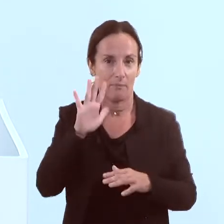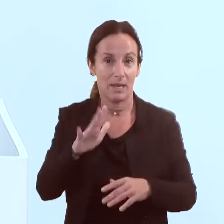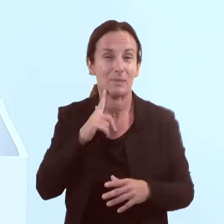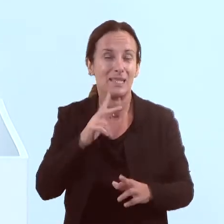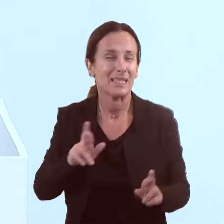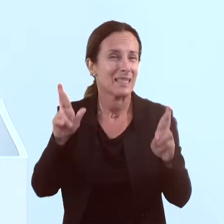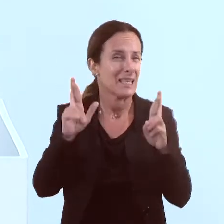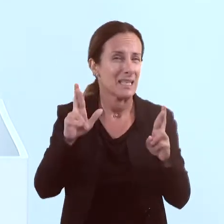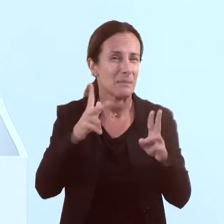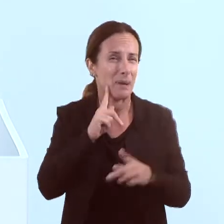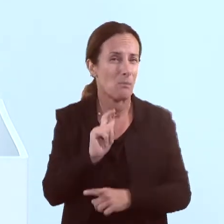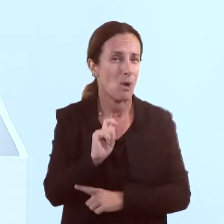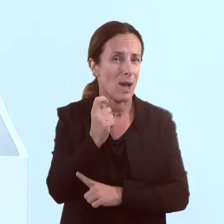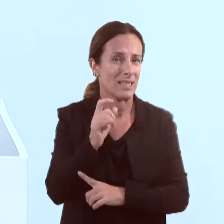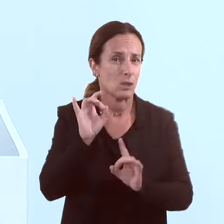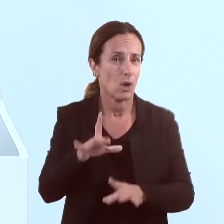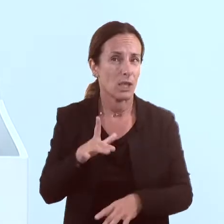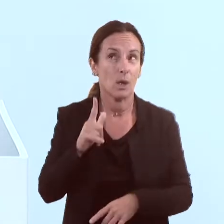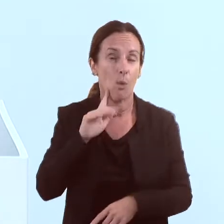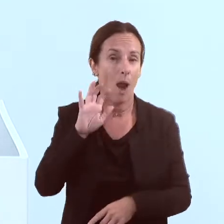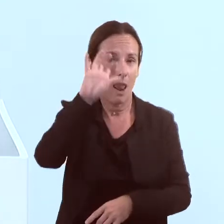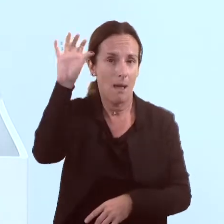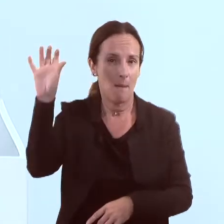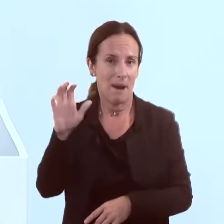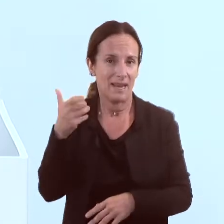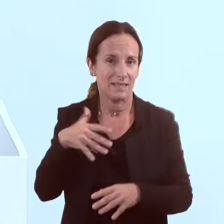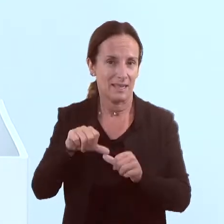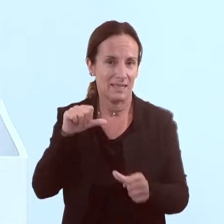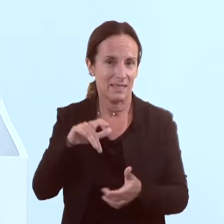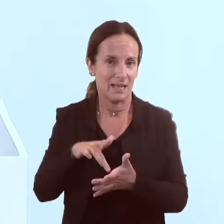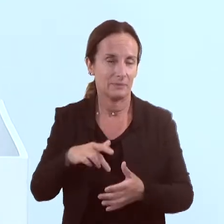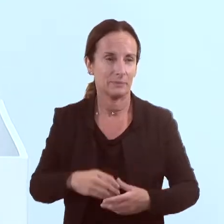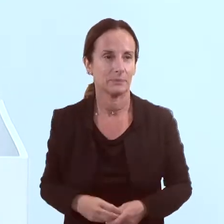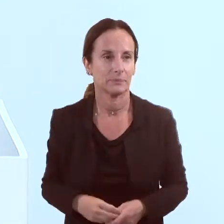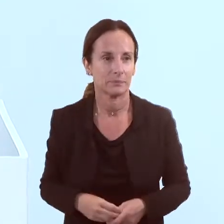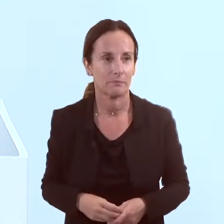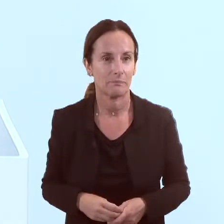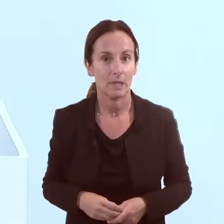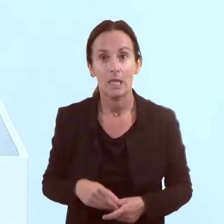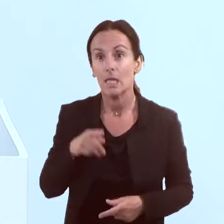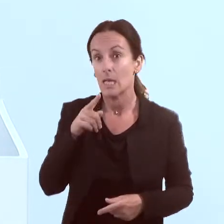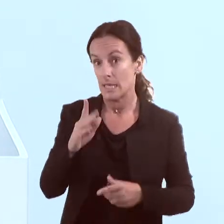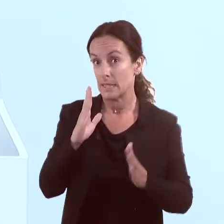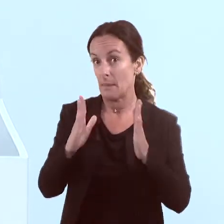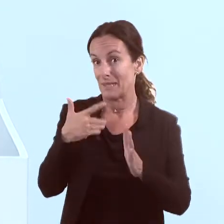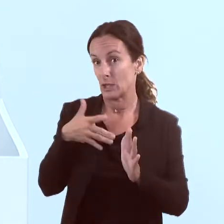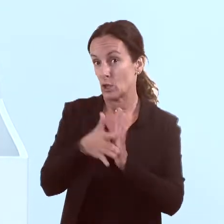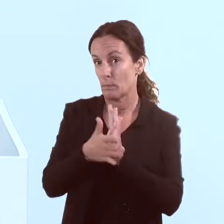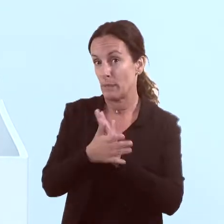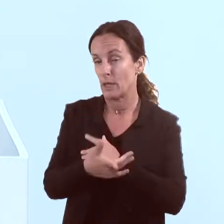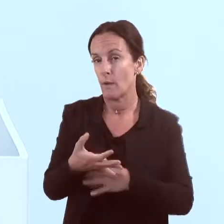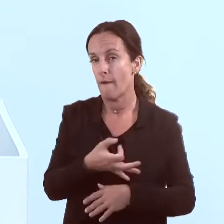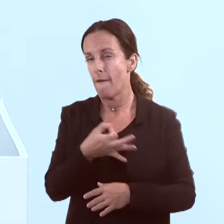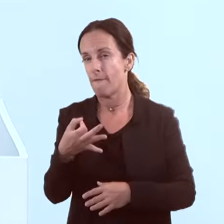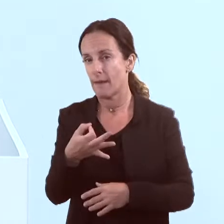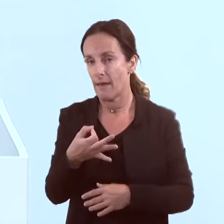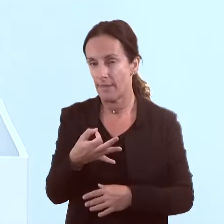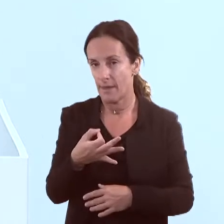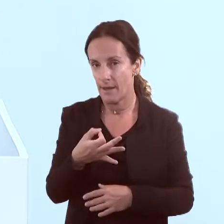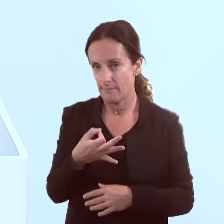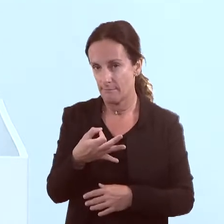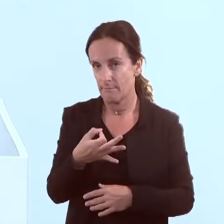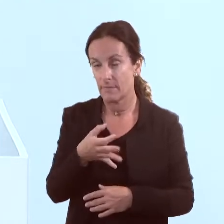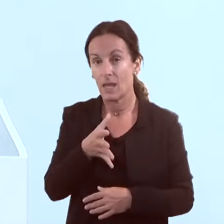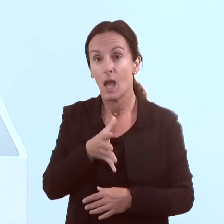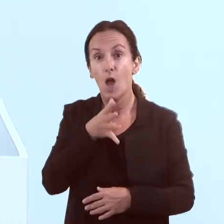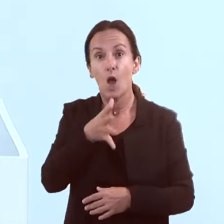resultando en otros países. Insisto mucho en esta parte de eficacia y eficiencia porque estos proyectos van a ser evaluados